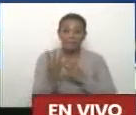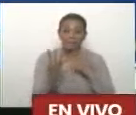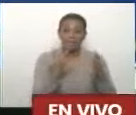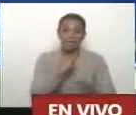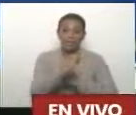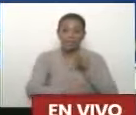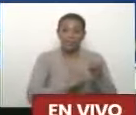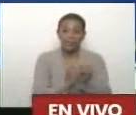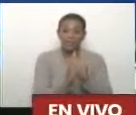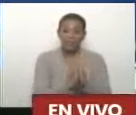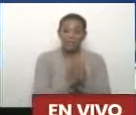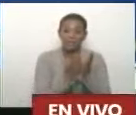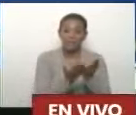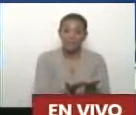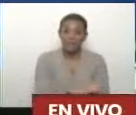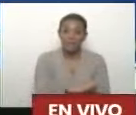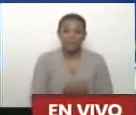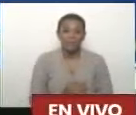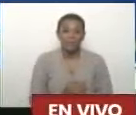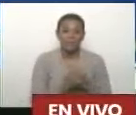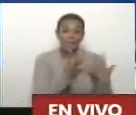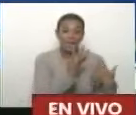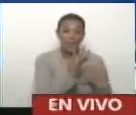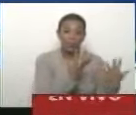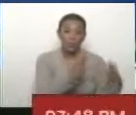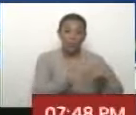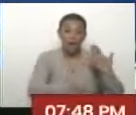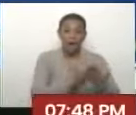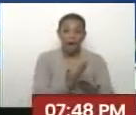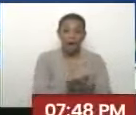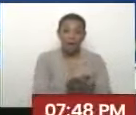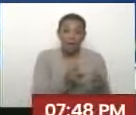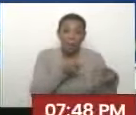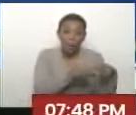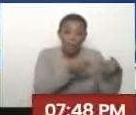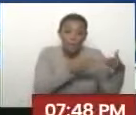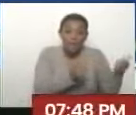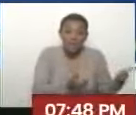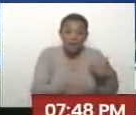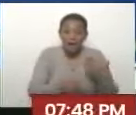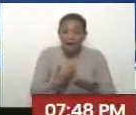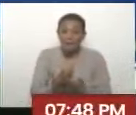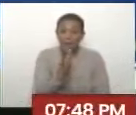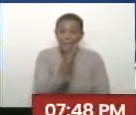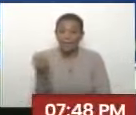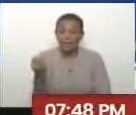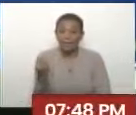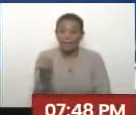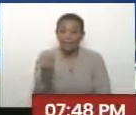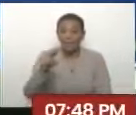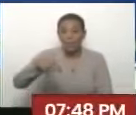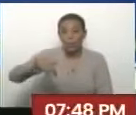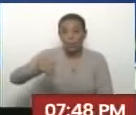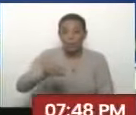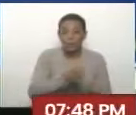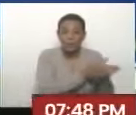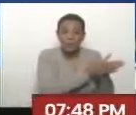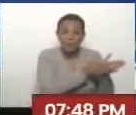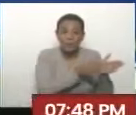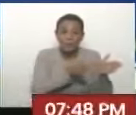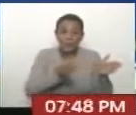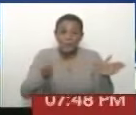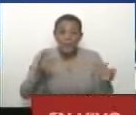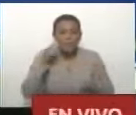Internacional del Libro desde el 9 que le inauguramos hasta hoy 20 han pasado bueno